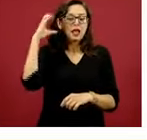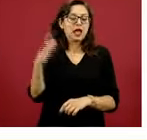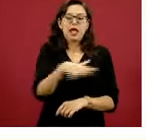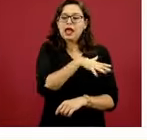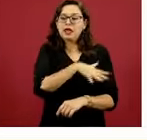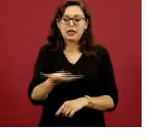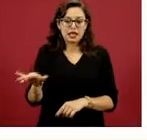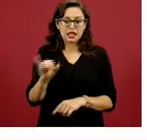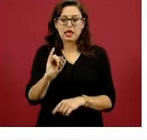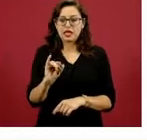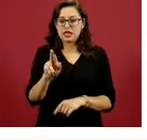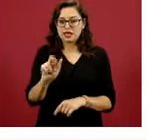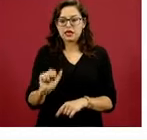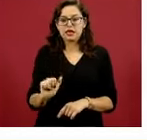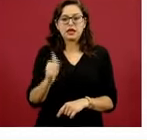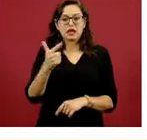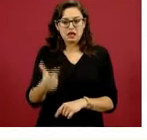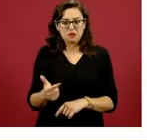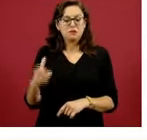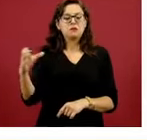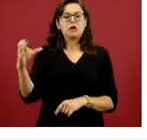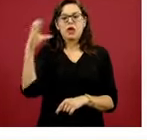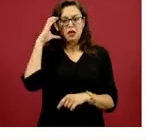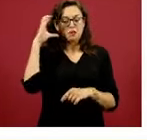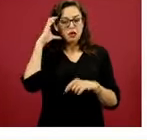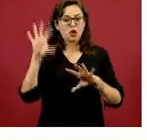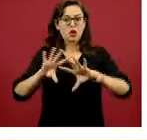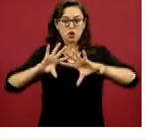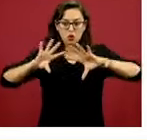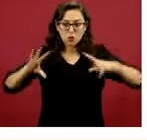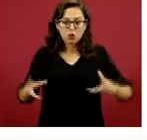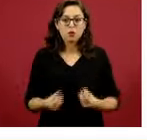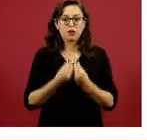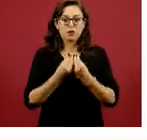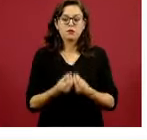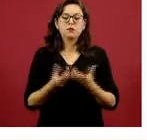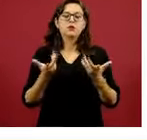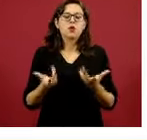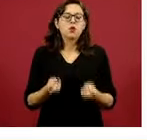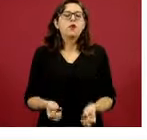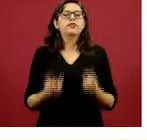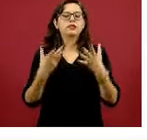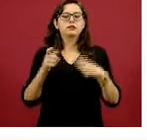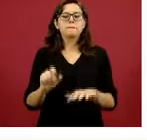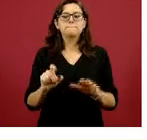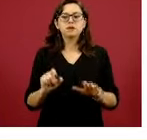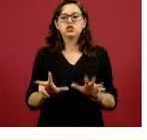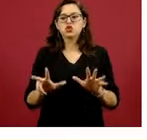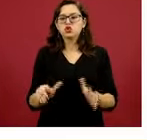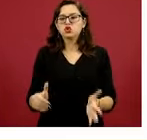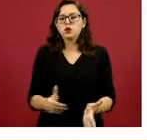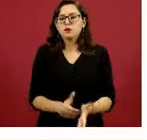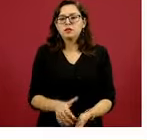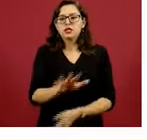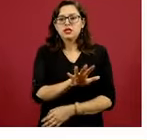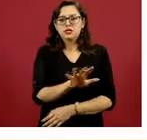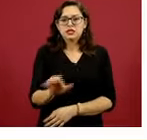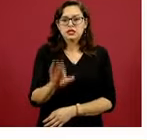Son camas que están disponibles, son camas totales, tenemos un total de 28.598 en todas las unidades, en más